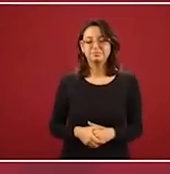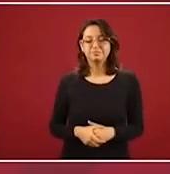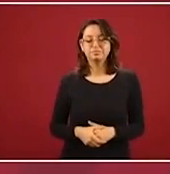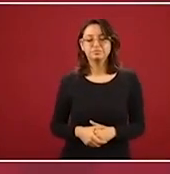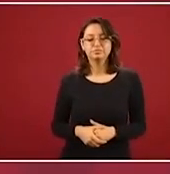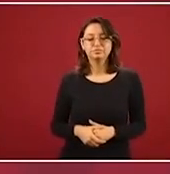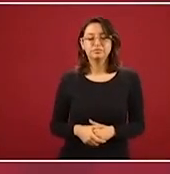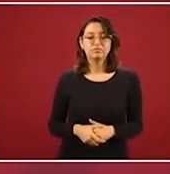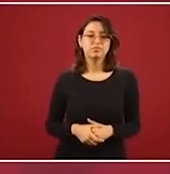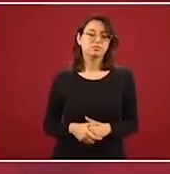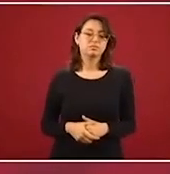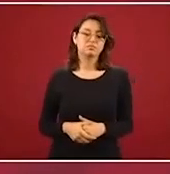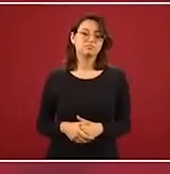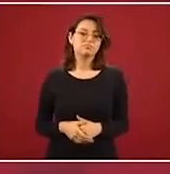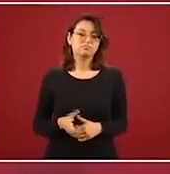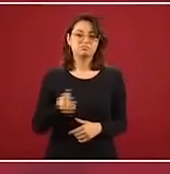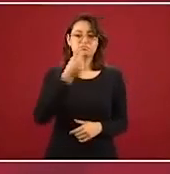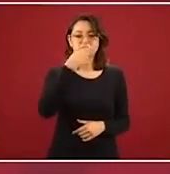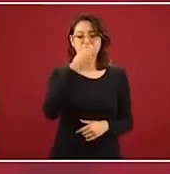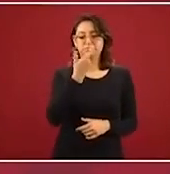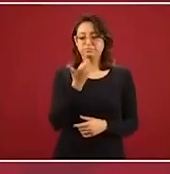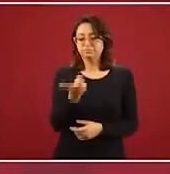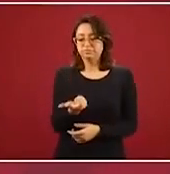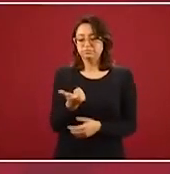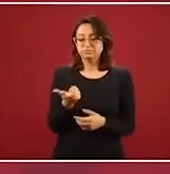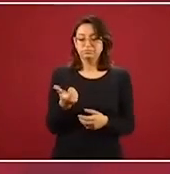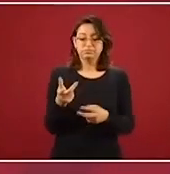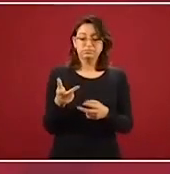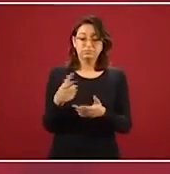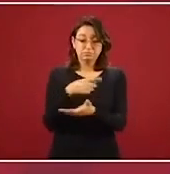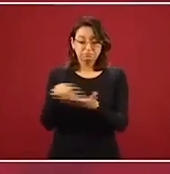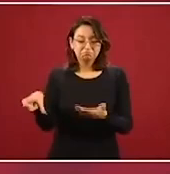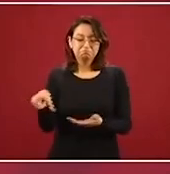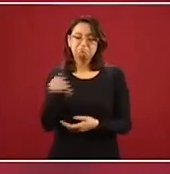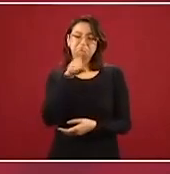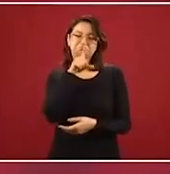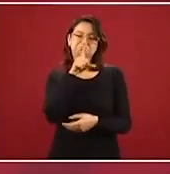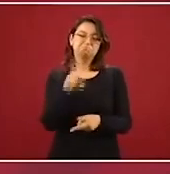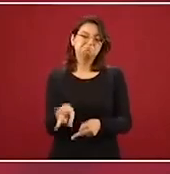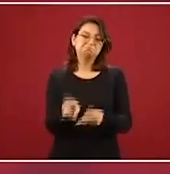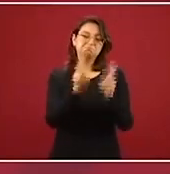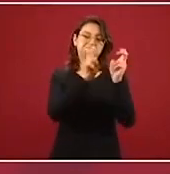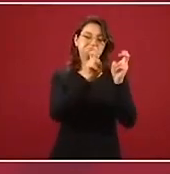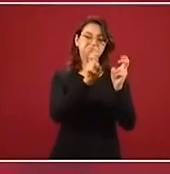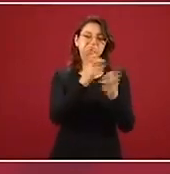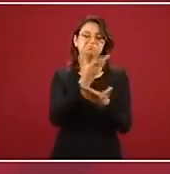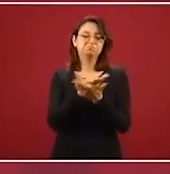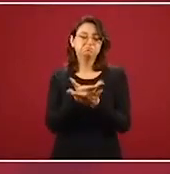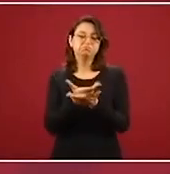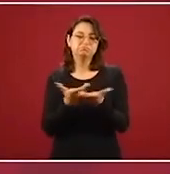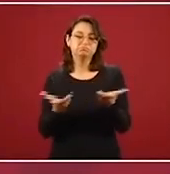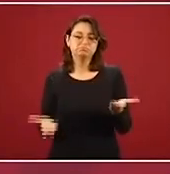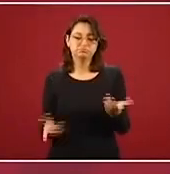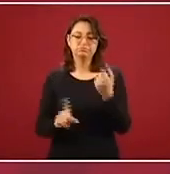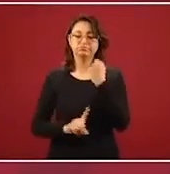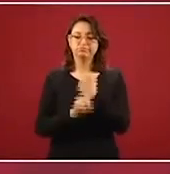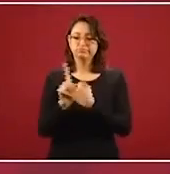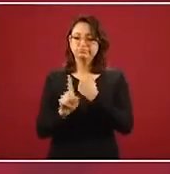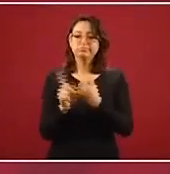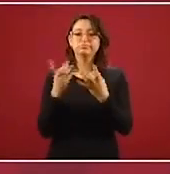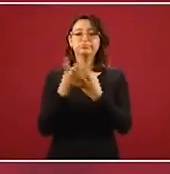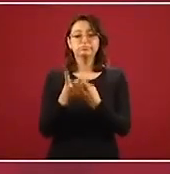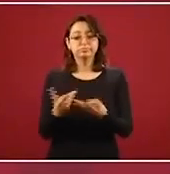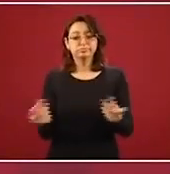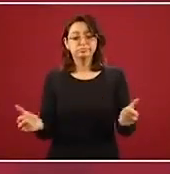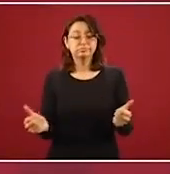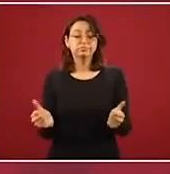Te robaban el dinero, pues, de las medicinas. Entonces, ahora estamos resolviendo. Por eso, estas reuniones de